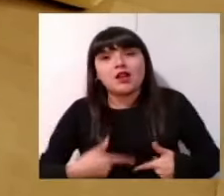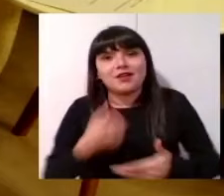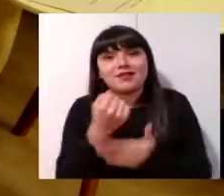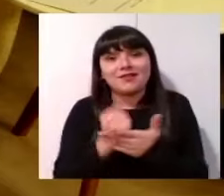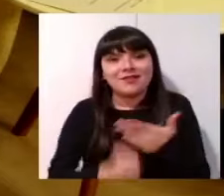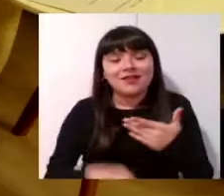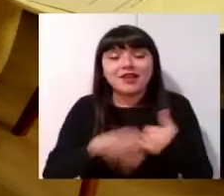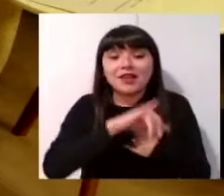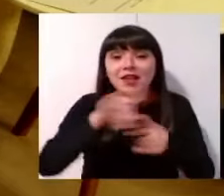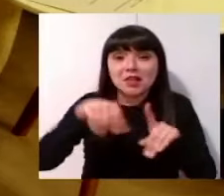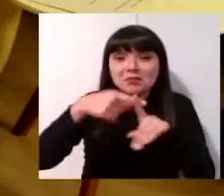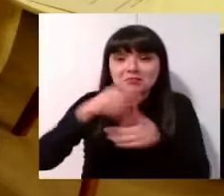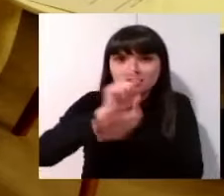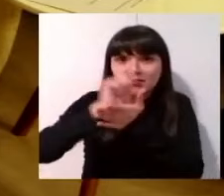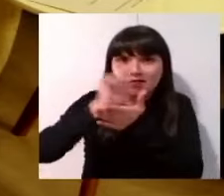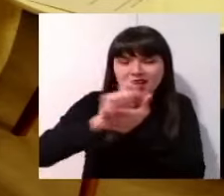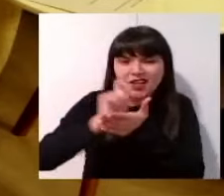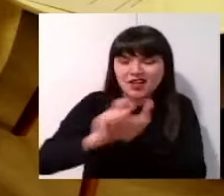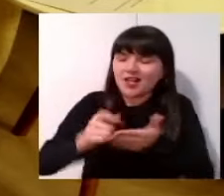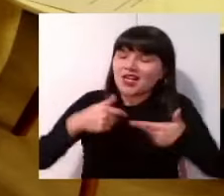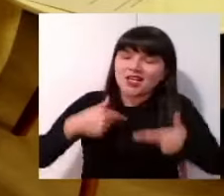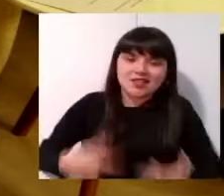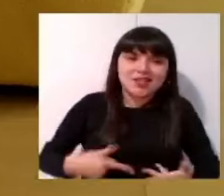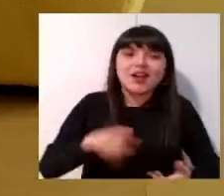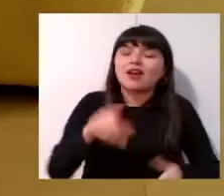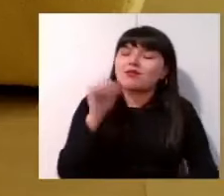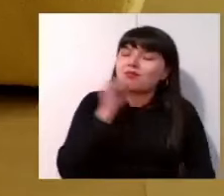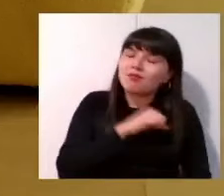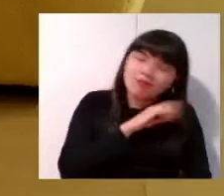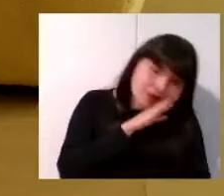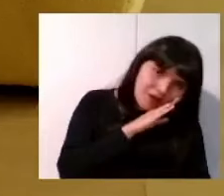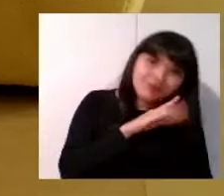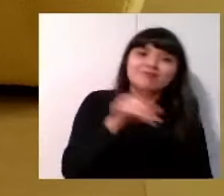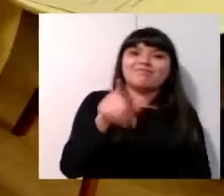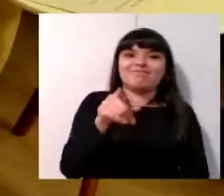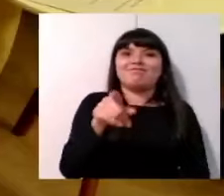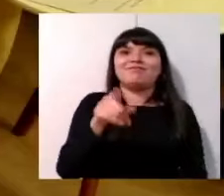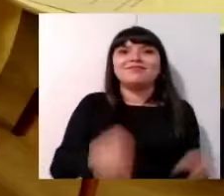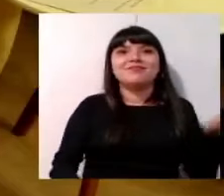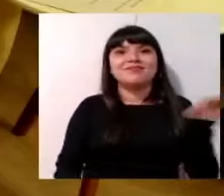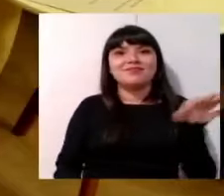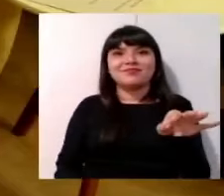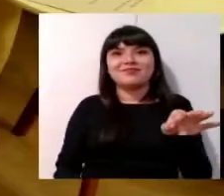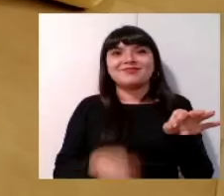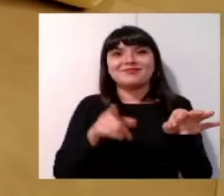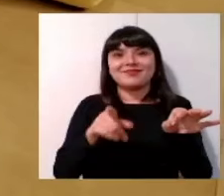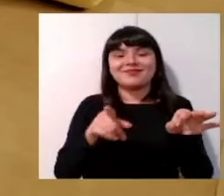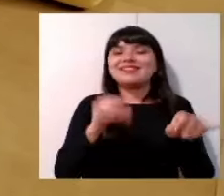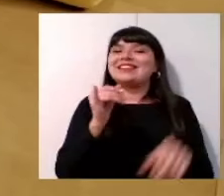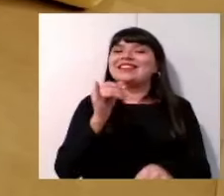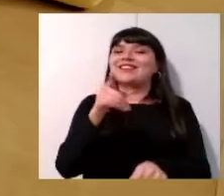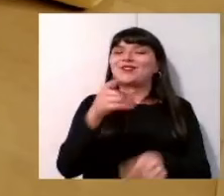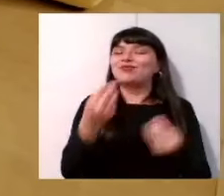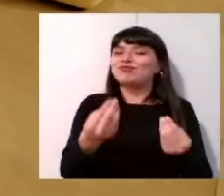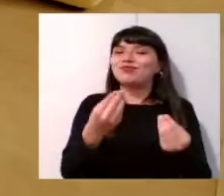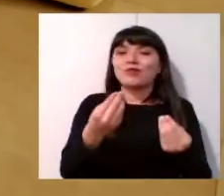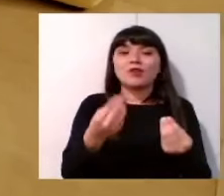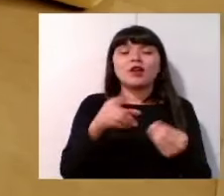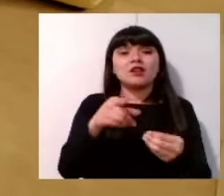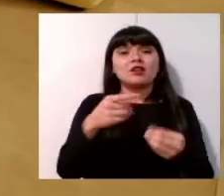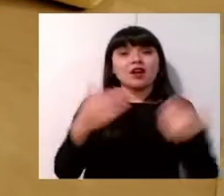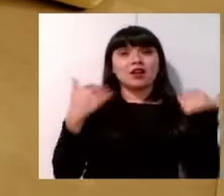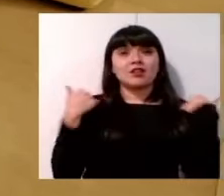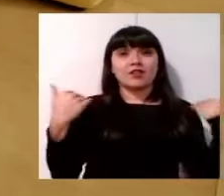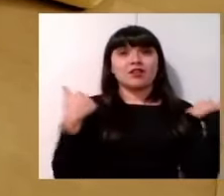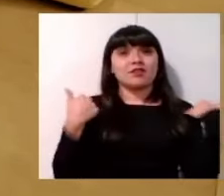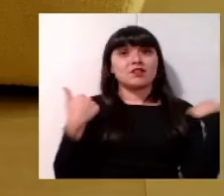encima pues, quedan más cansadas y ahí se me quedan dormidas temprano. Sí, eso es súper importante. ¿Lo hice pésimo o está bien? No, mira, la actividad física es fundamental. Todos los niños deberían hacer